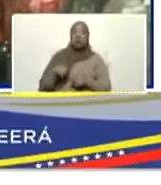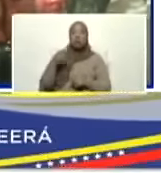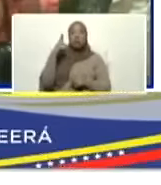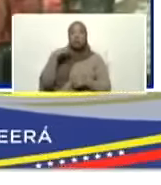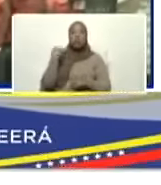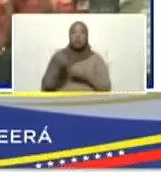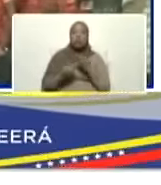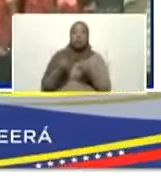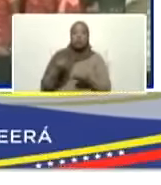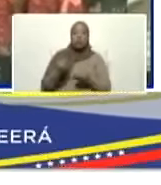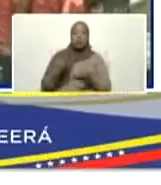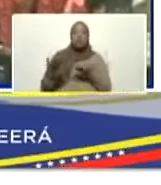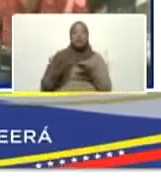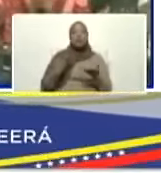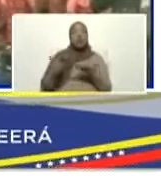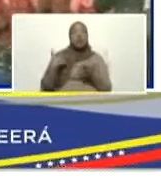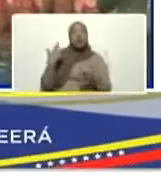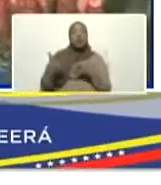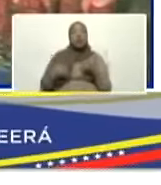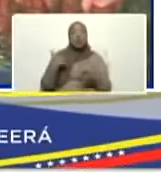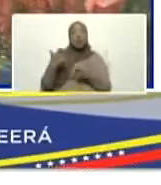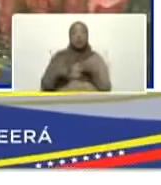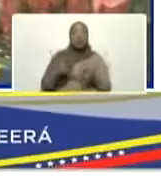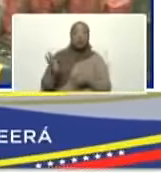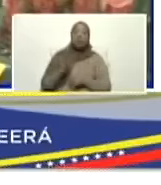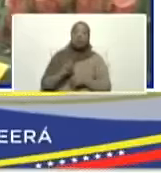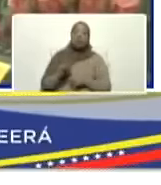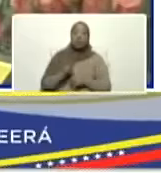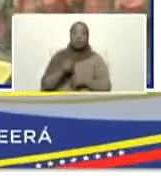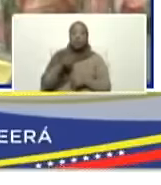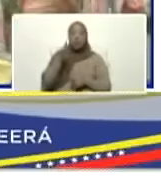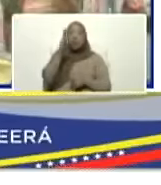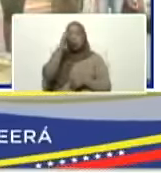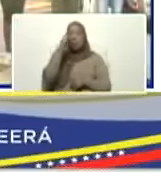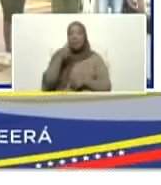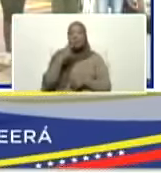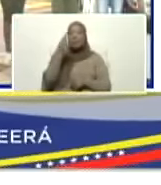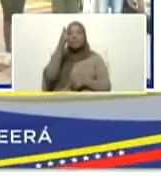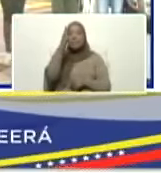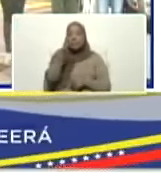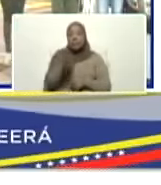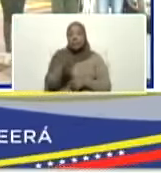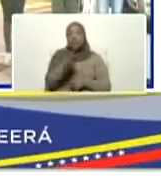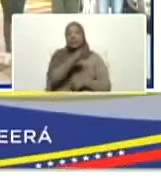creía mucho en la Santísima Trinidad Bendita, Padre, Hijo y Espíritu Santo.